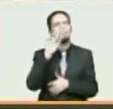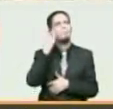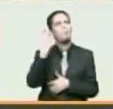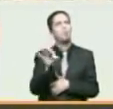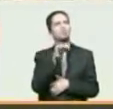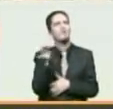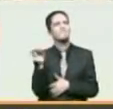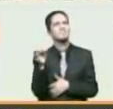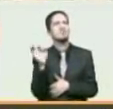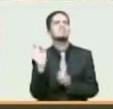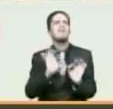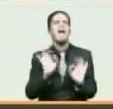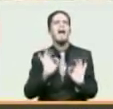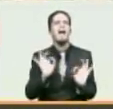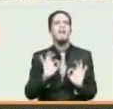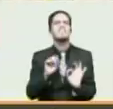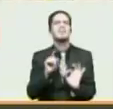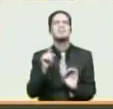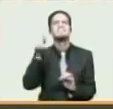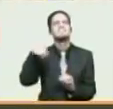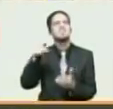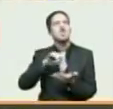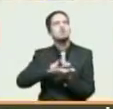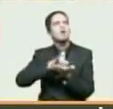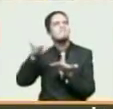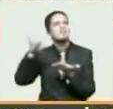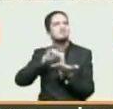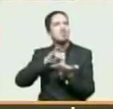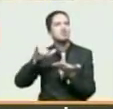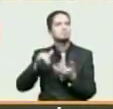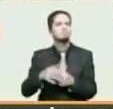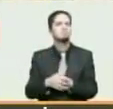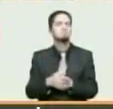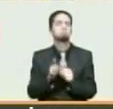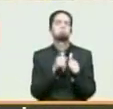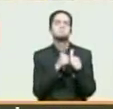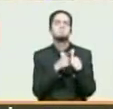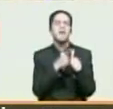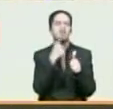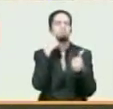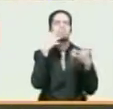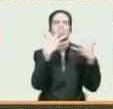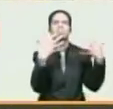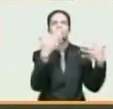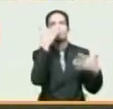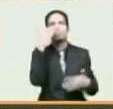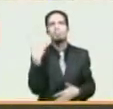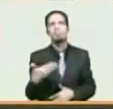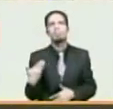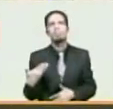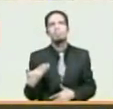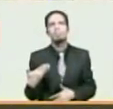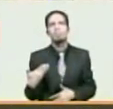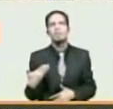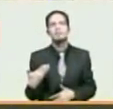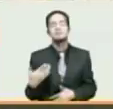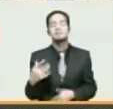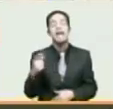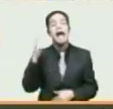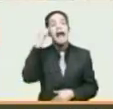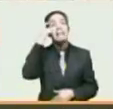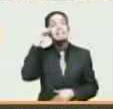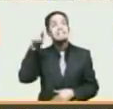esa constitución gobernaron este país como les dio la gana. Primero que la hicieron letra muerta. Al día siguiente